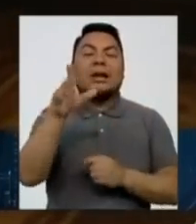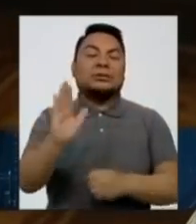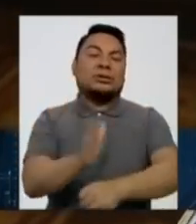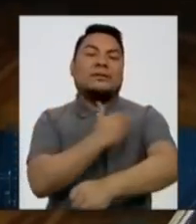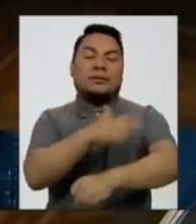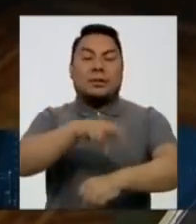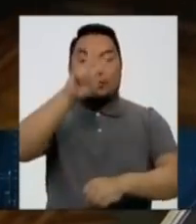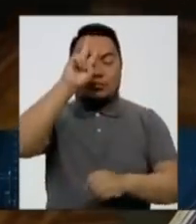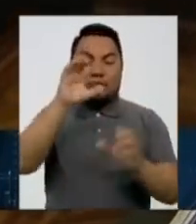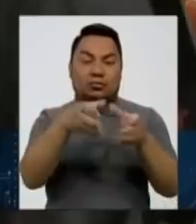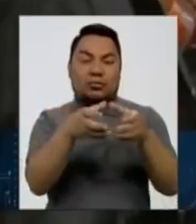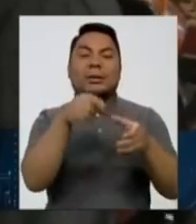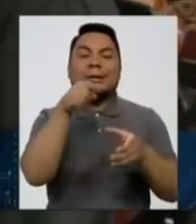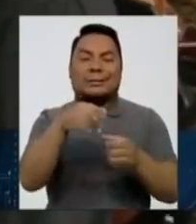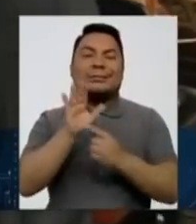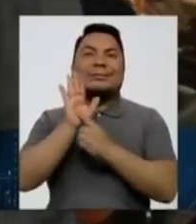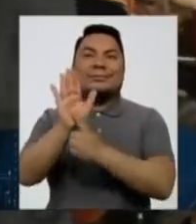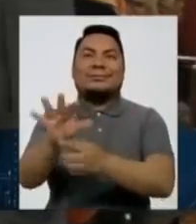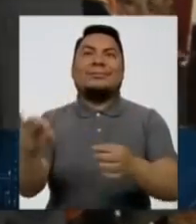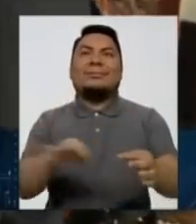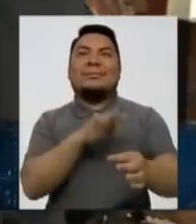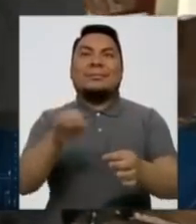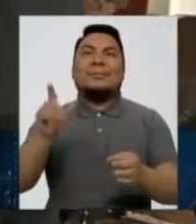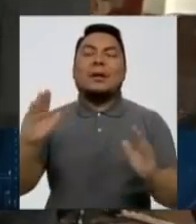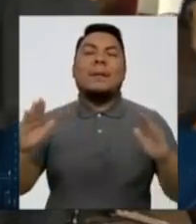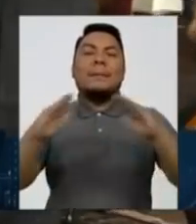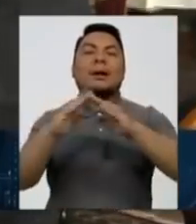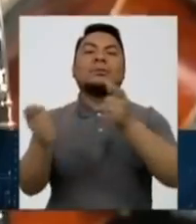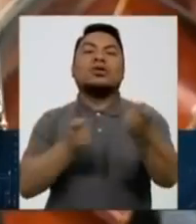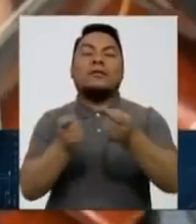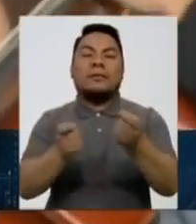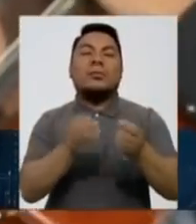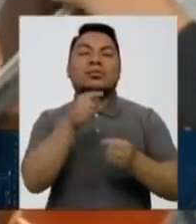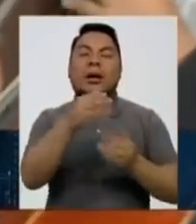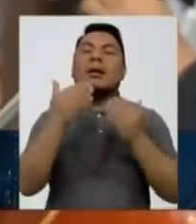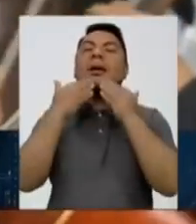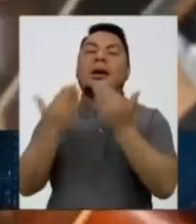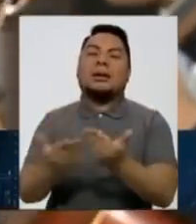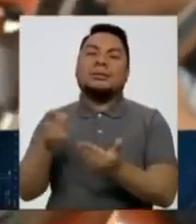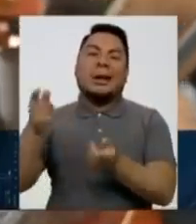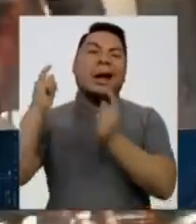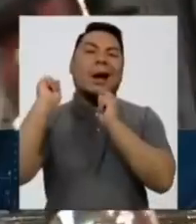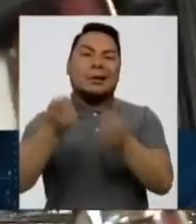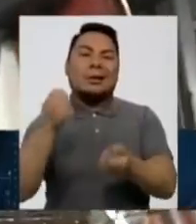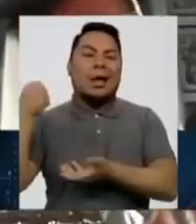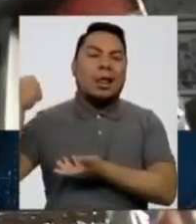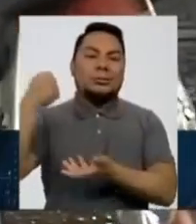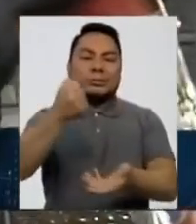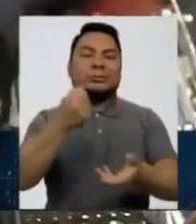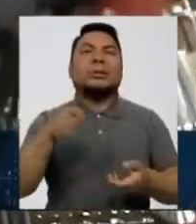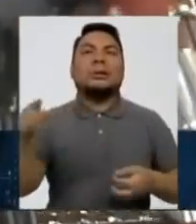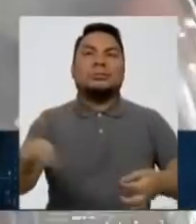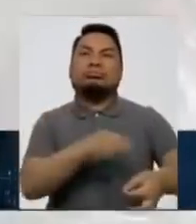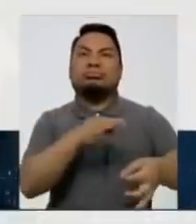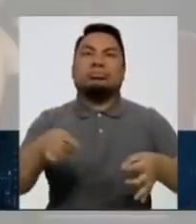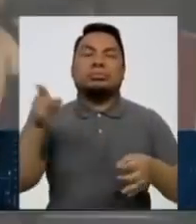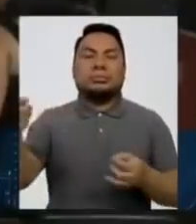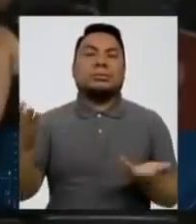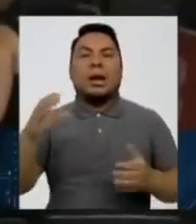Perú demostraron su talento en Palacio de Gobierno en agradecimiento a la donación de instrumentos que recibieron de la Embajada